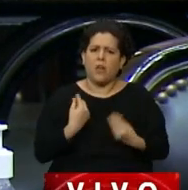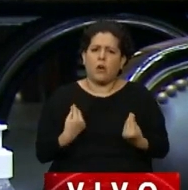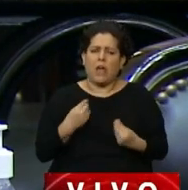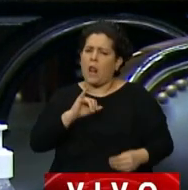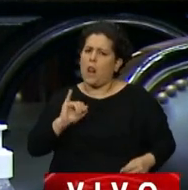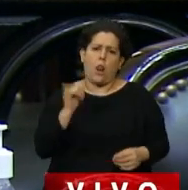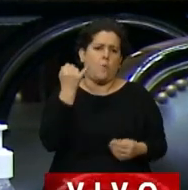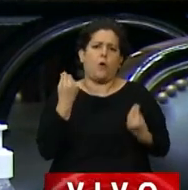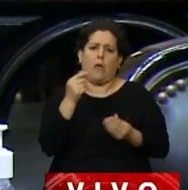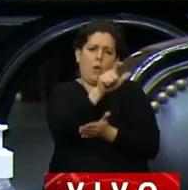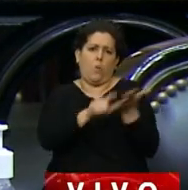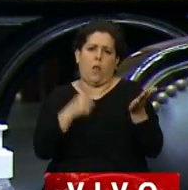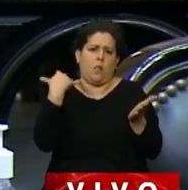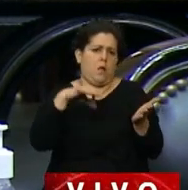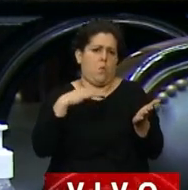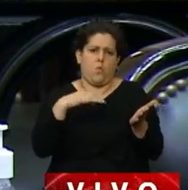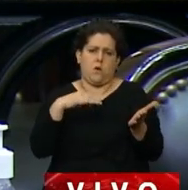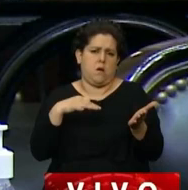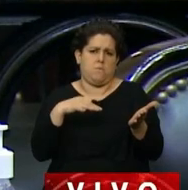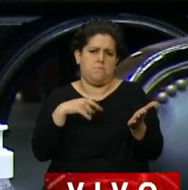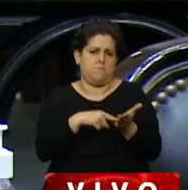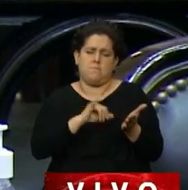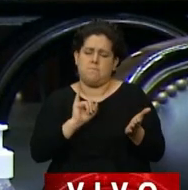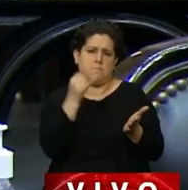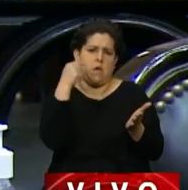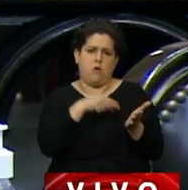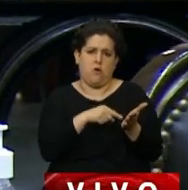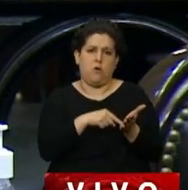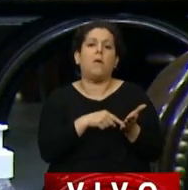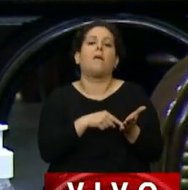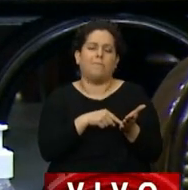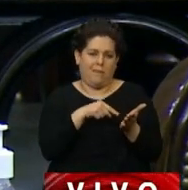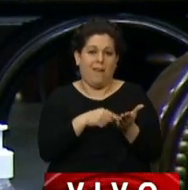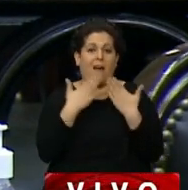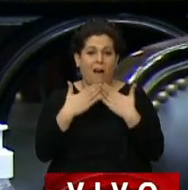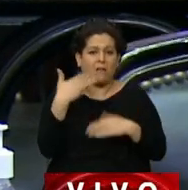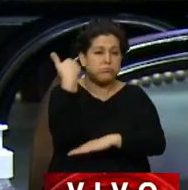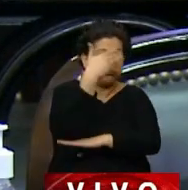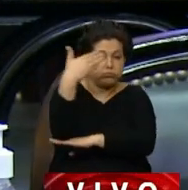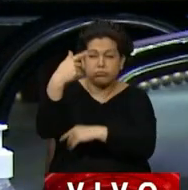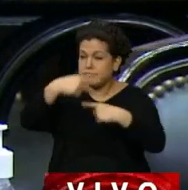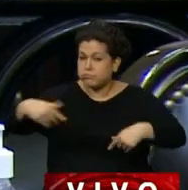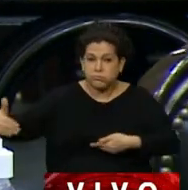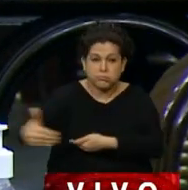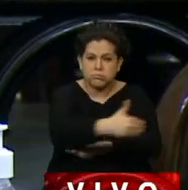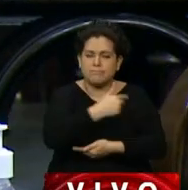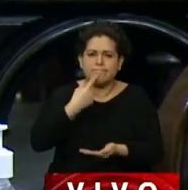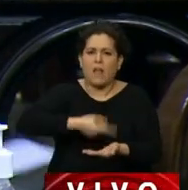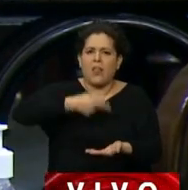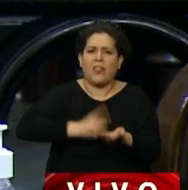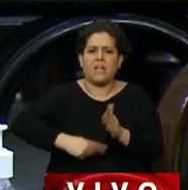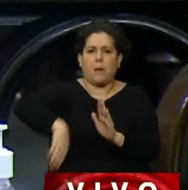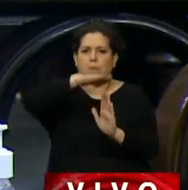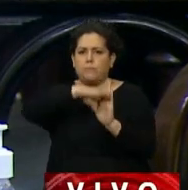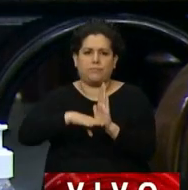boleta única de papel. Fruto de esto fue este dictamen que hoy vamos a discutir en unos